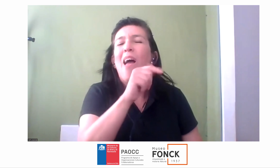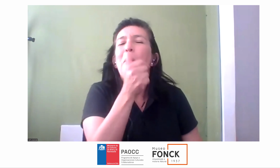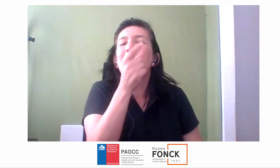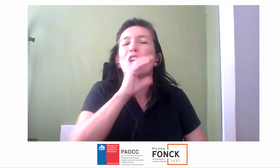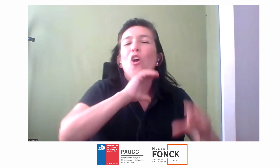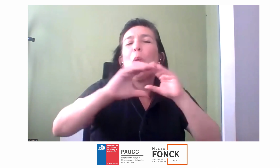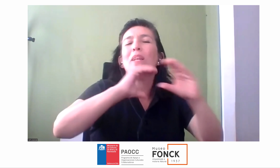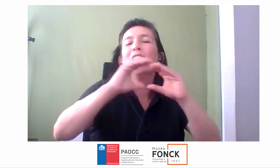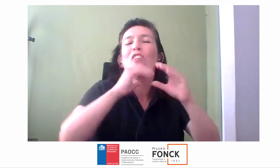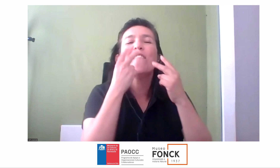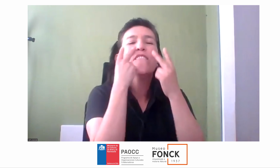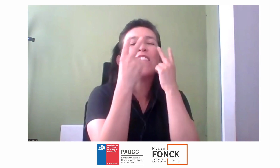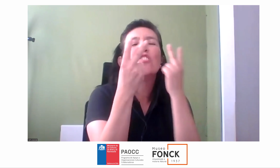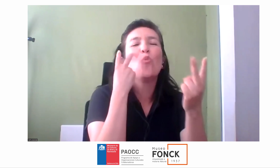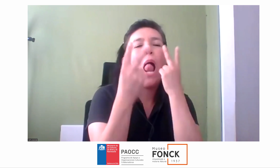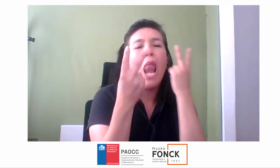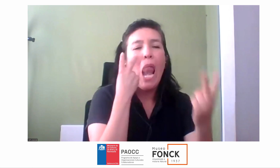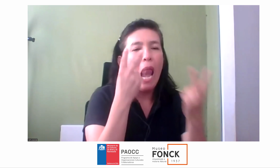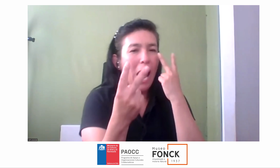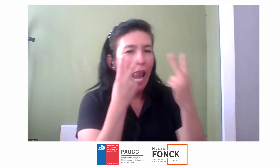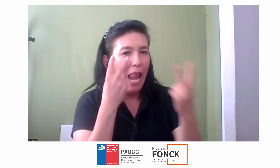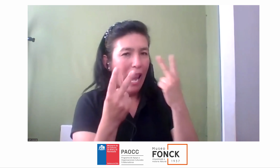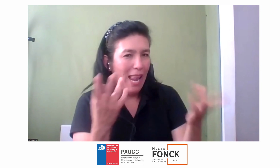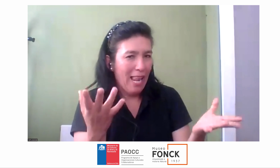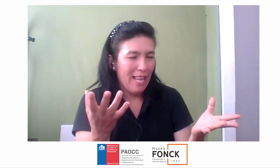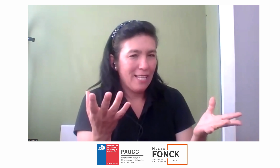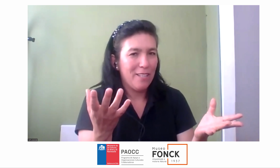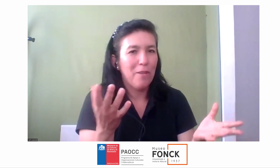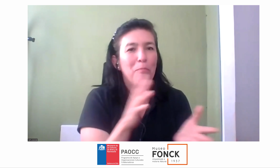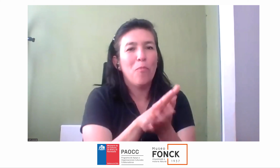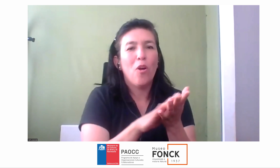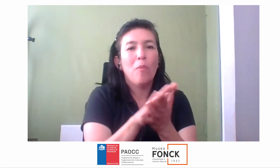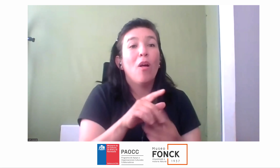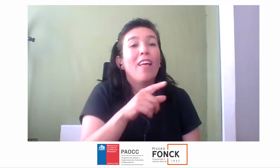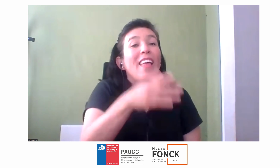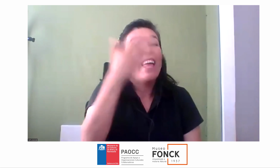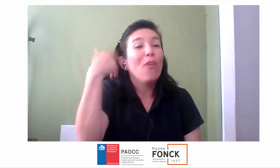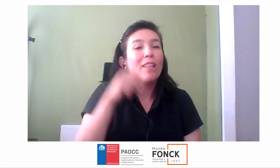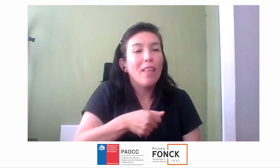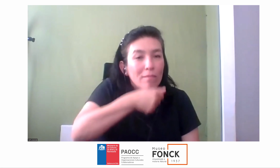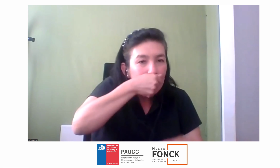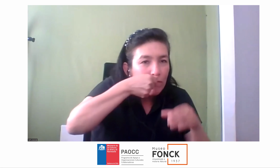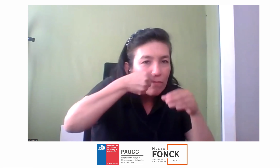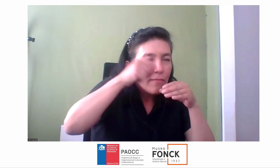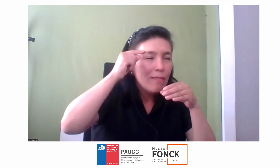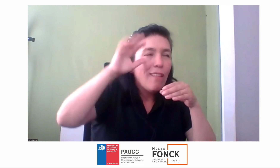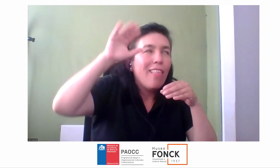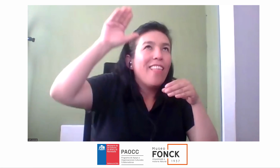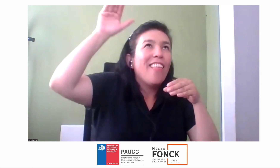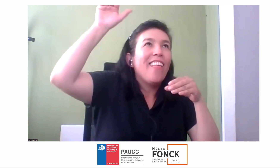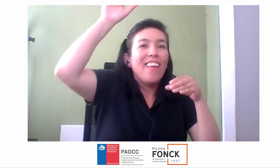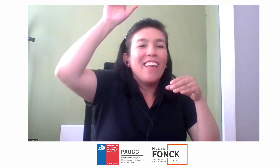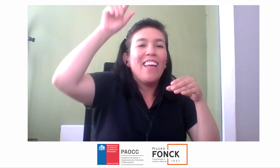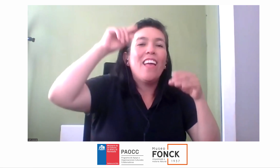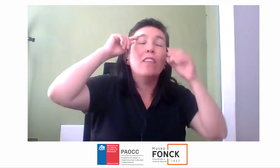visual respecto como a las visiones que tenían en base